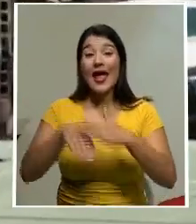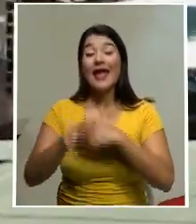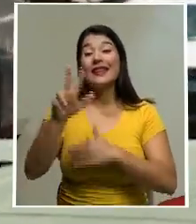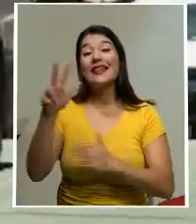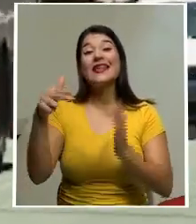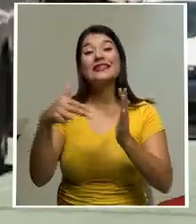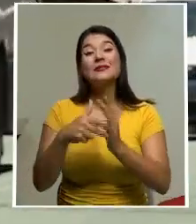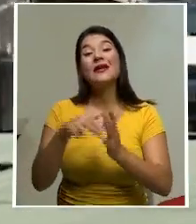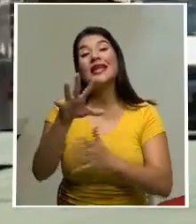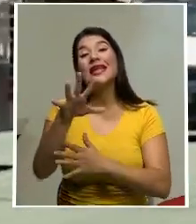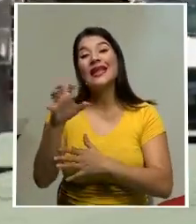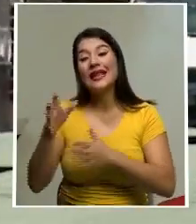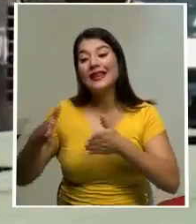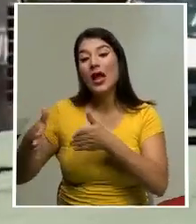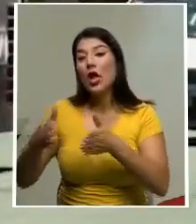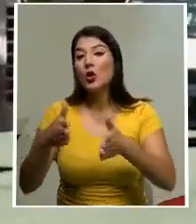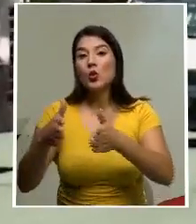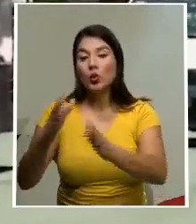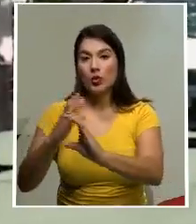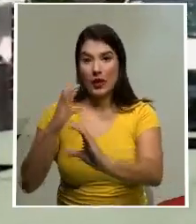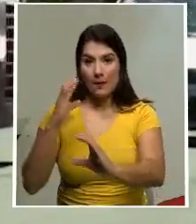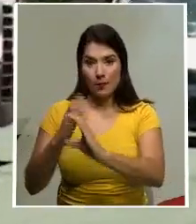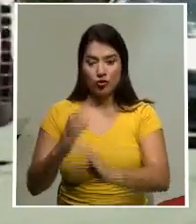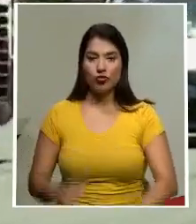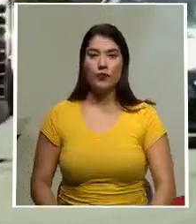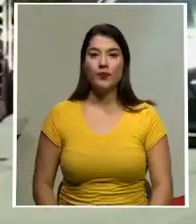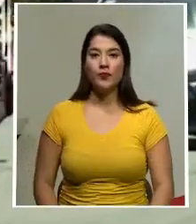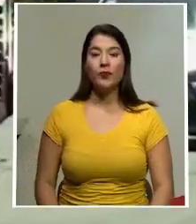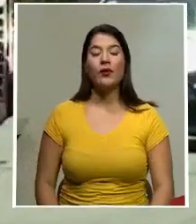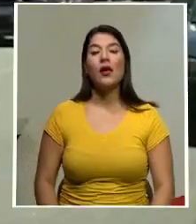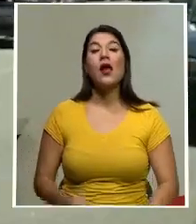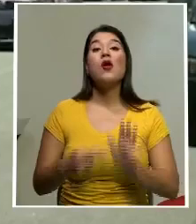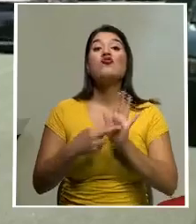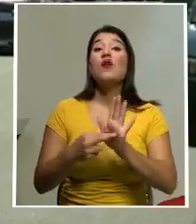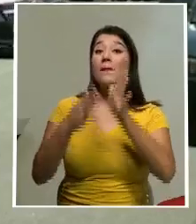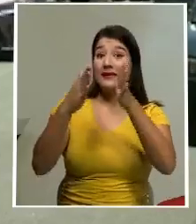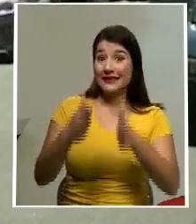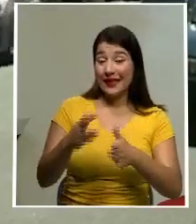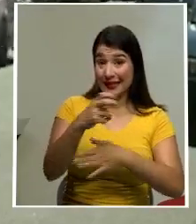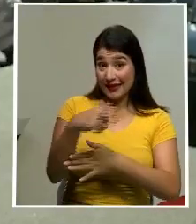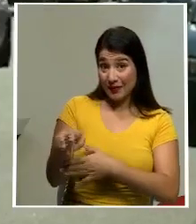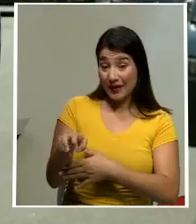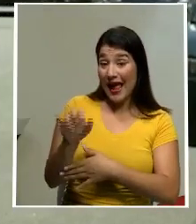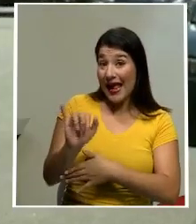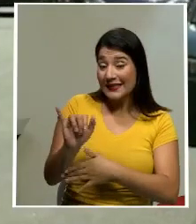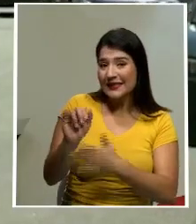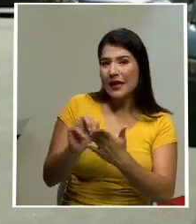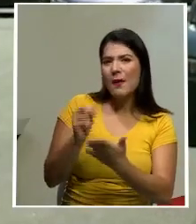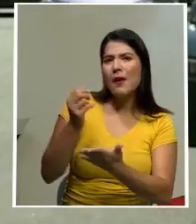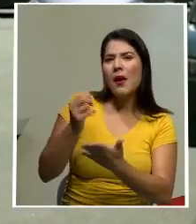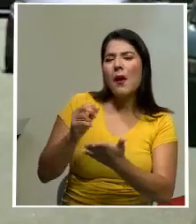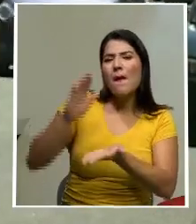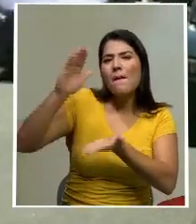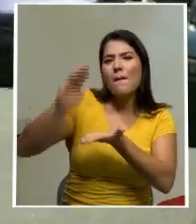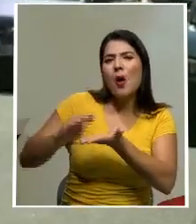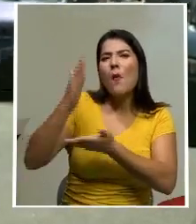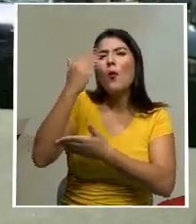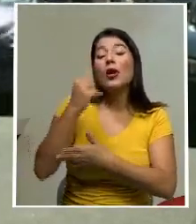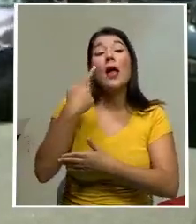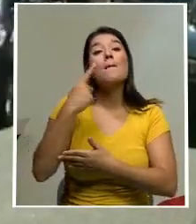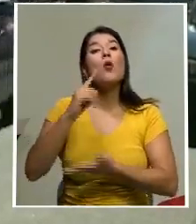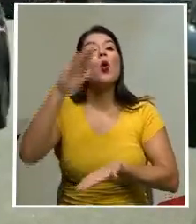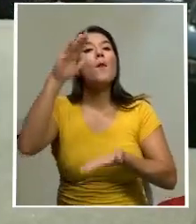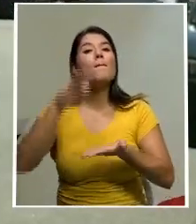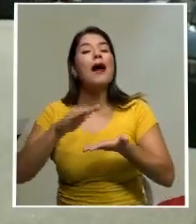3.500 rutas de autobuses. El intendente de Transportes aseguró que esta iniciativa obedece a la rebaja de los cánones que pagan